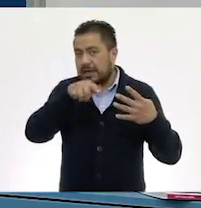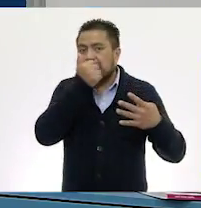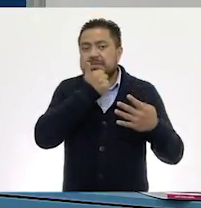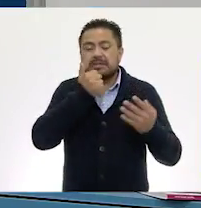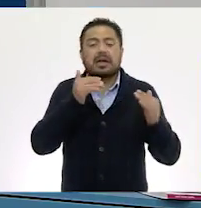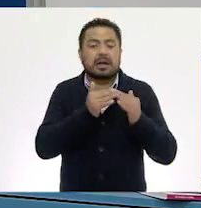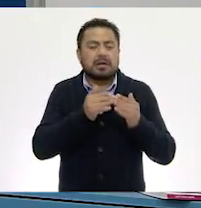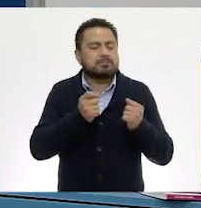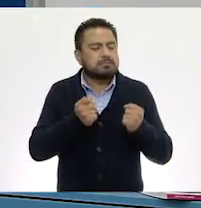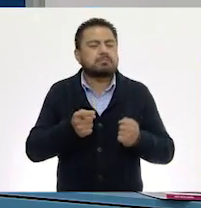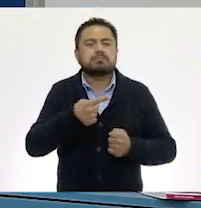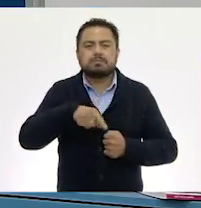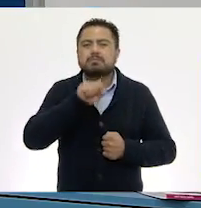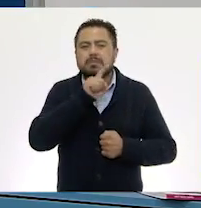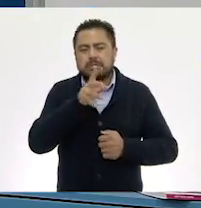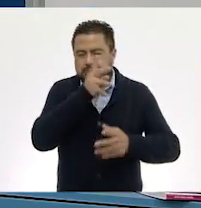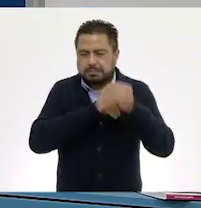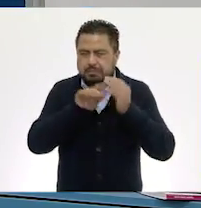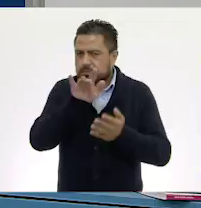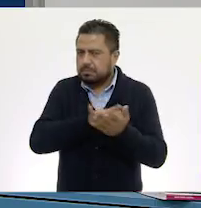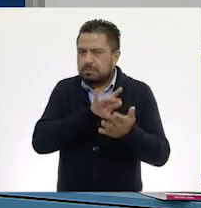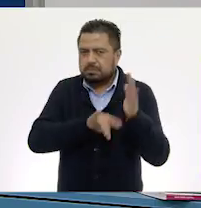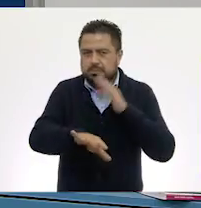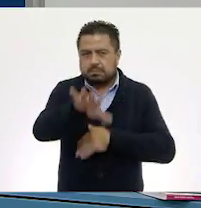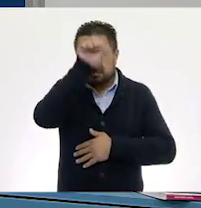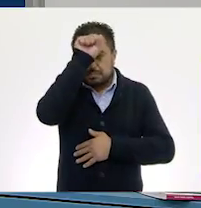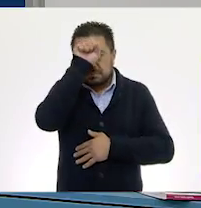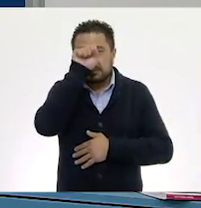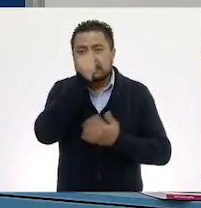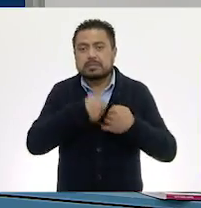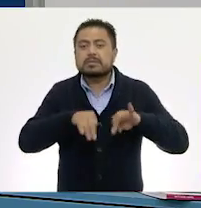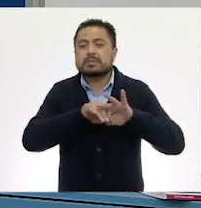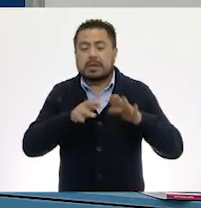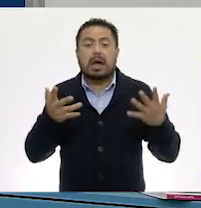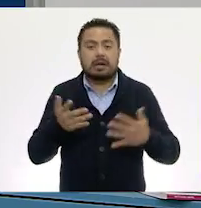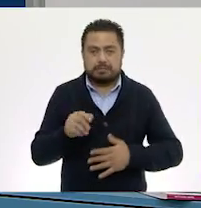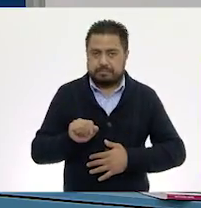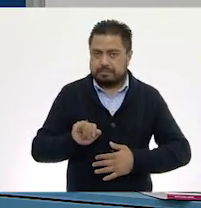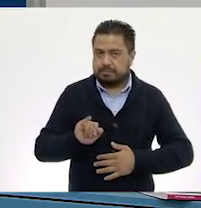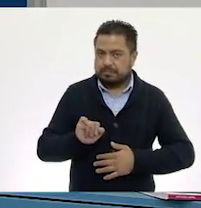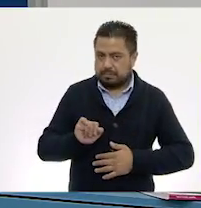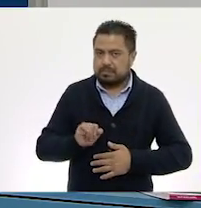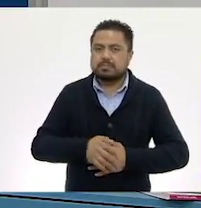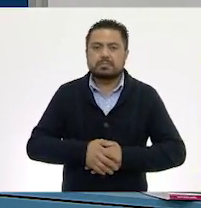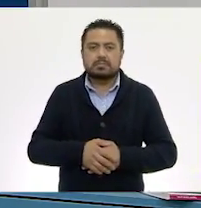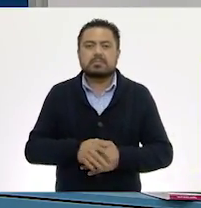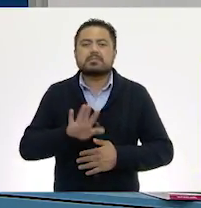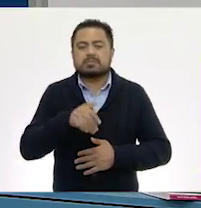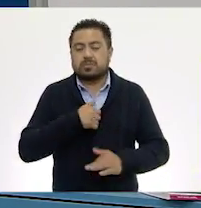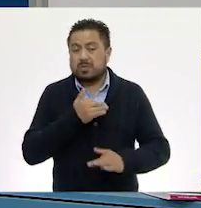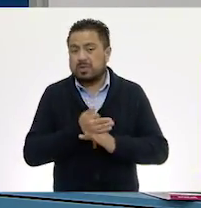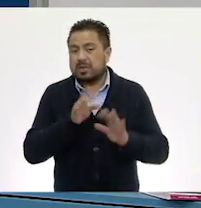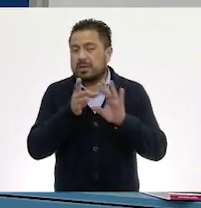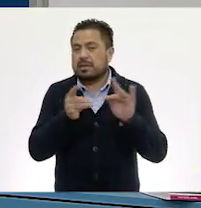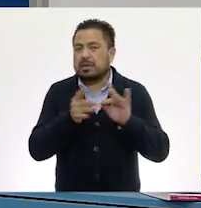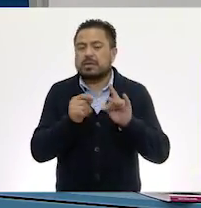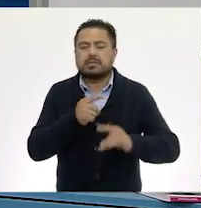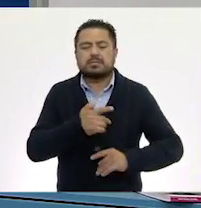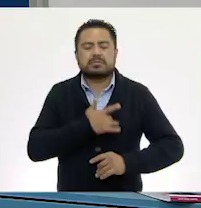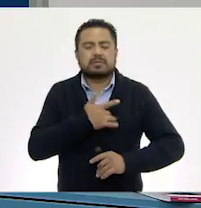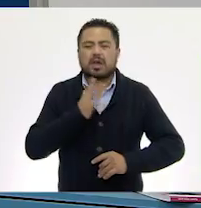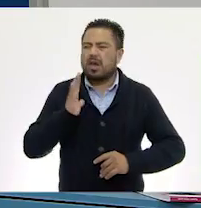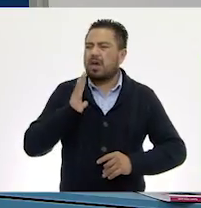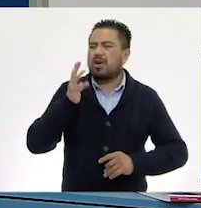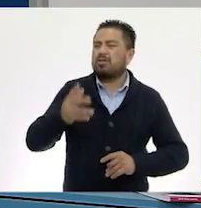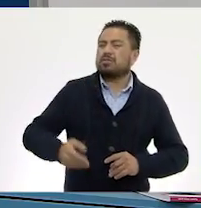estoy seguro que ustedes también ya se las aprendieron, ¿verdad? Es muy importante aplicarlas. Y de hecho, déjenme decirles que estoy muy orgulloso